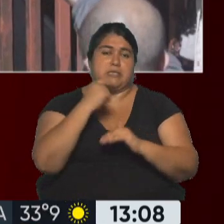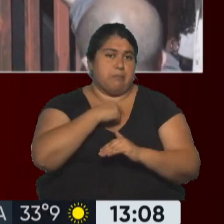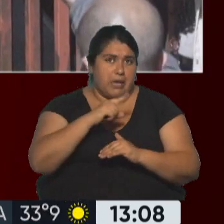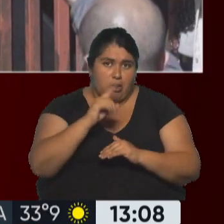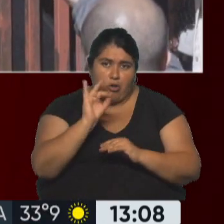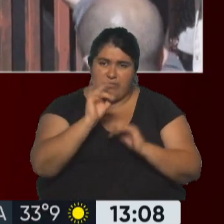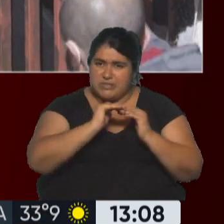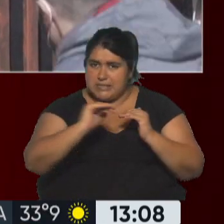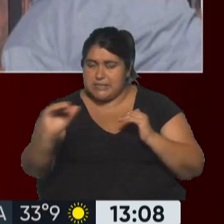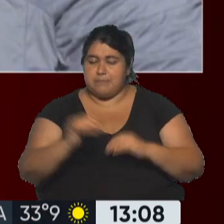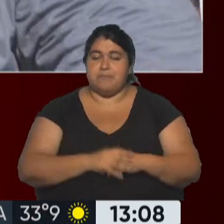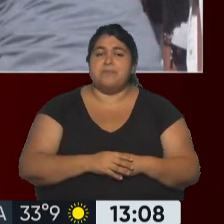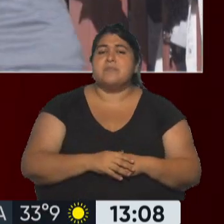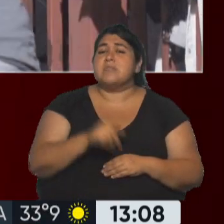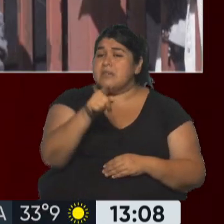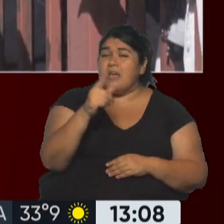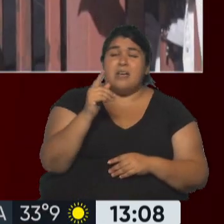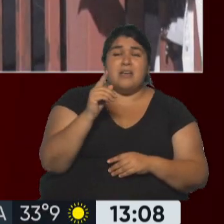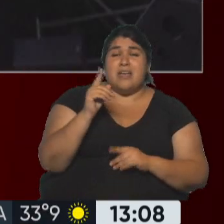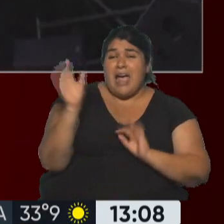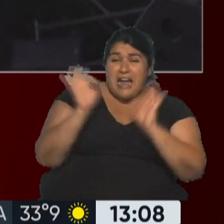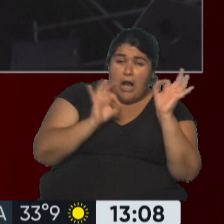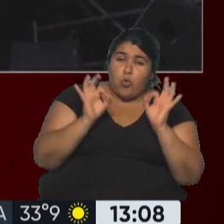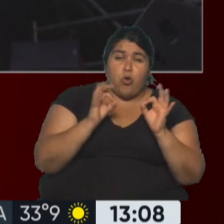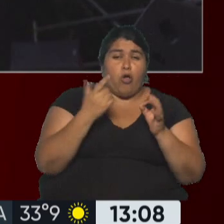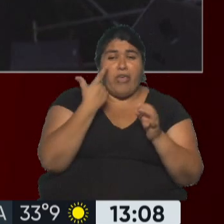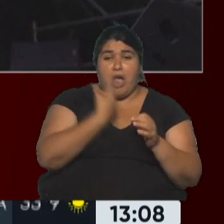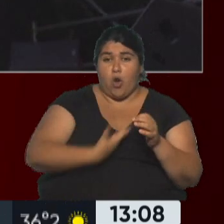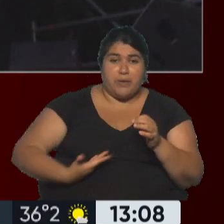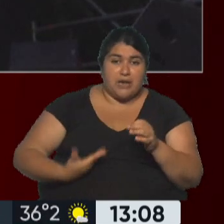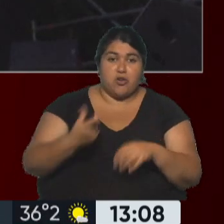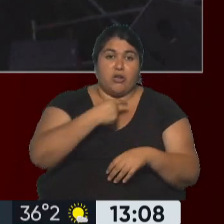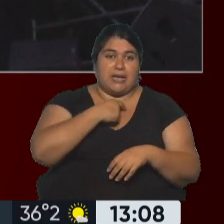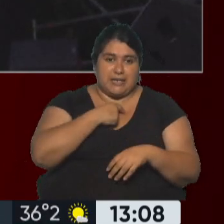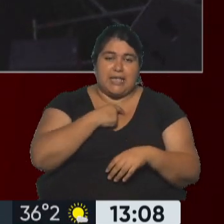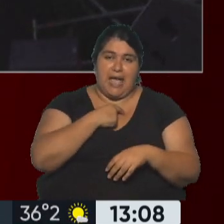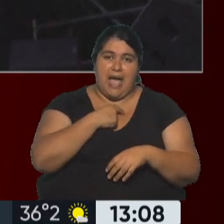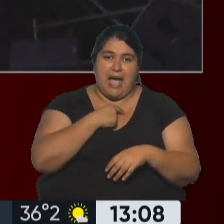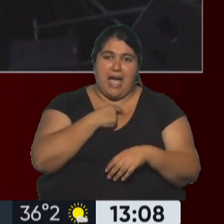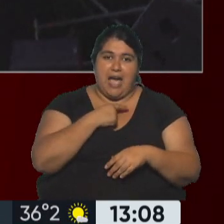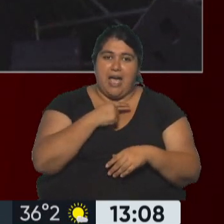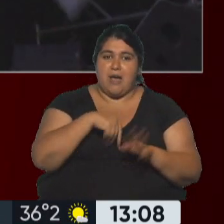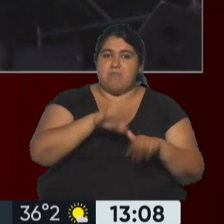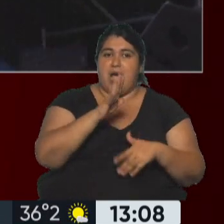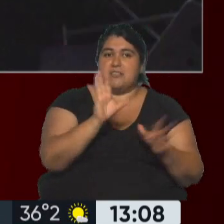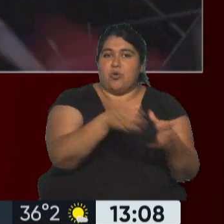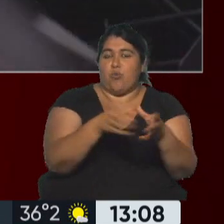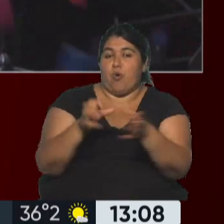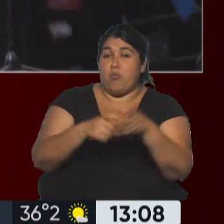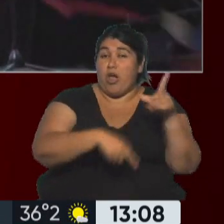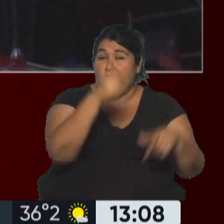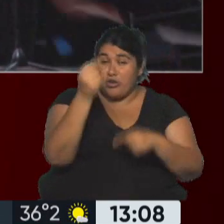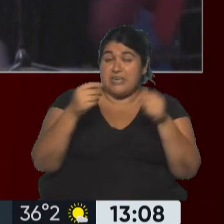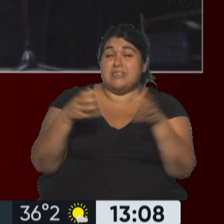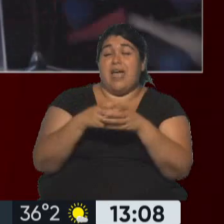que muestra es, primero, un error de cálculo del gobierno que pretendía o que contaba con votos del Partido Ecologista Verde, de la Democracia